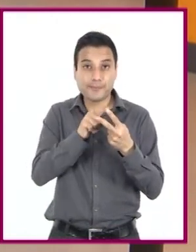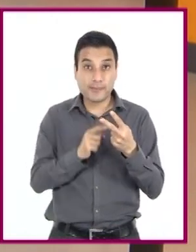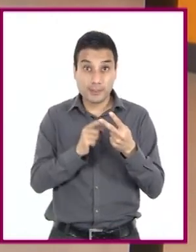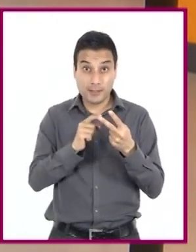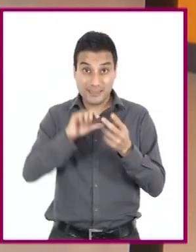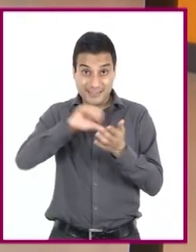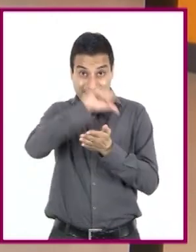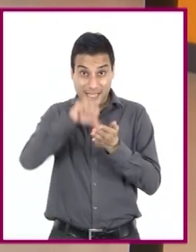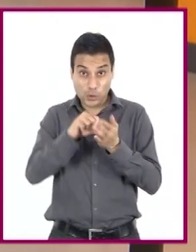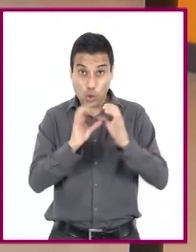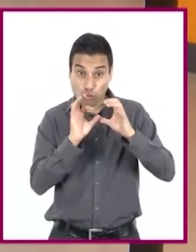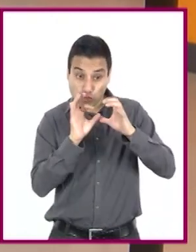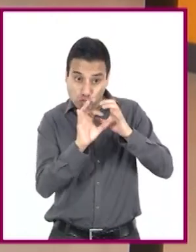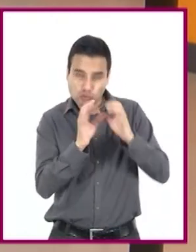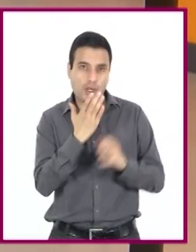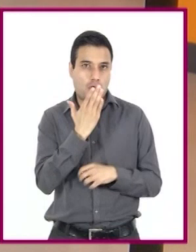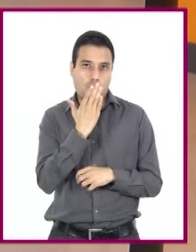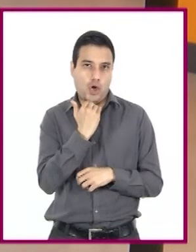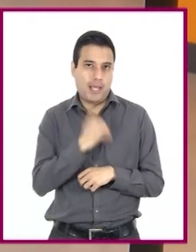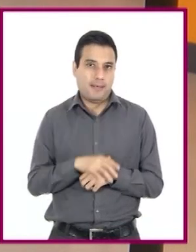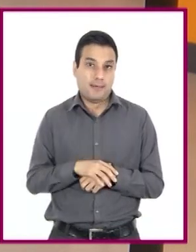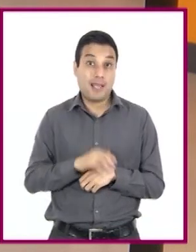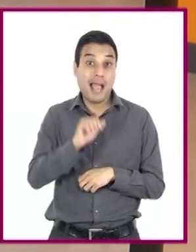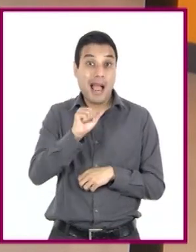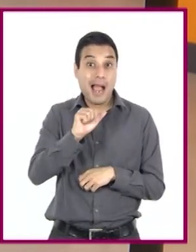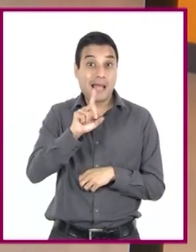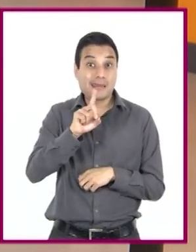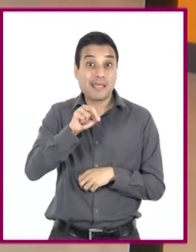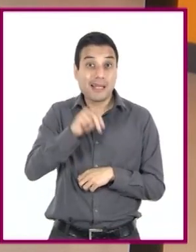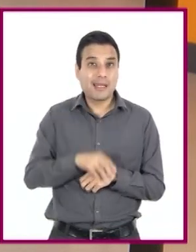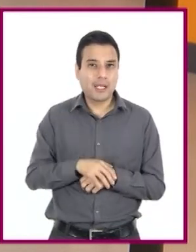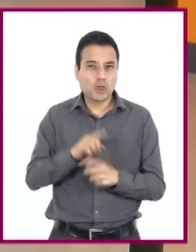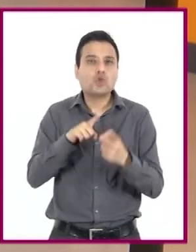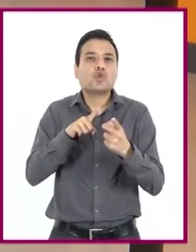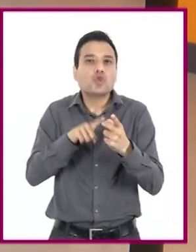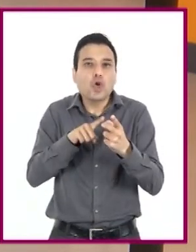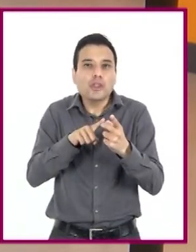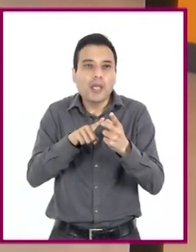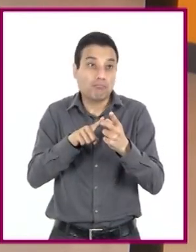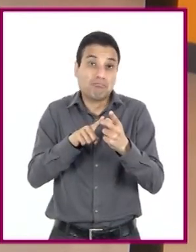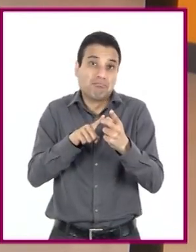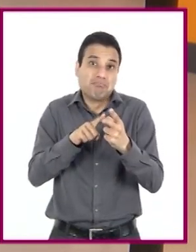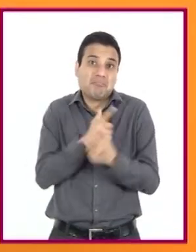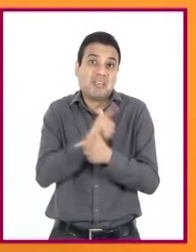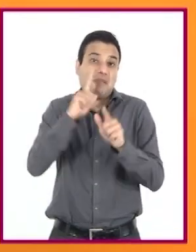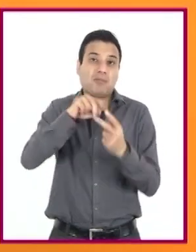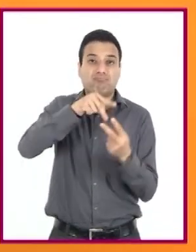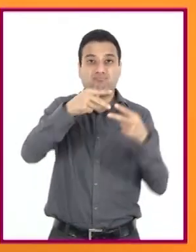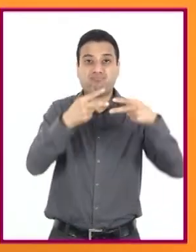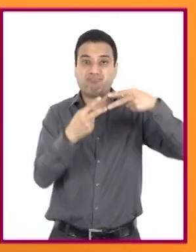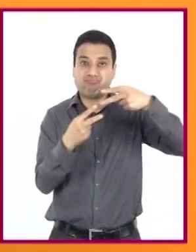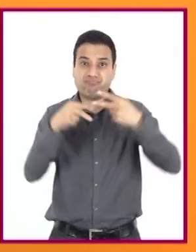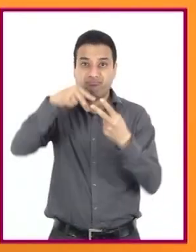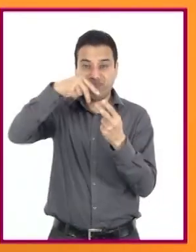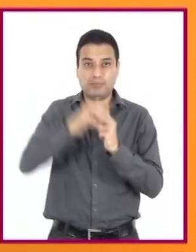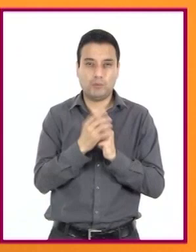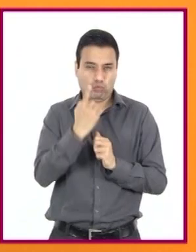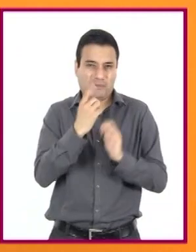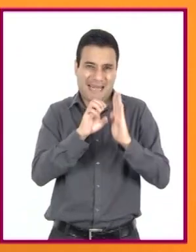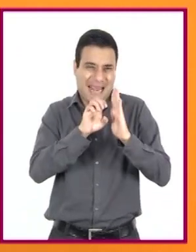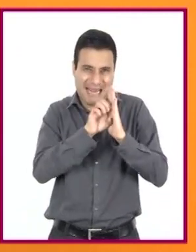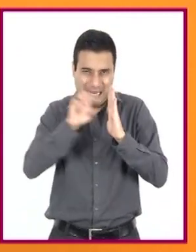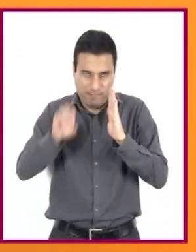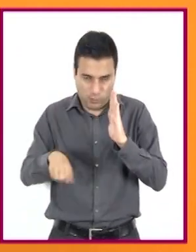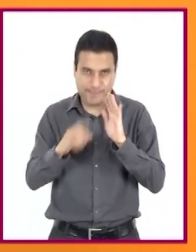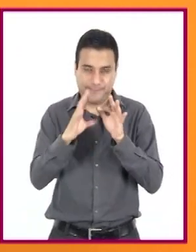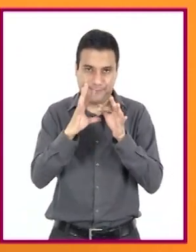núcleo bien definido y su material genético se encuentra disperso en el citoplasma. Un ejemplo de